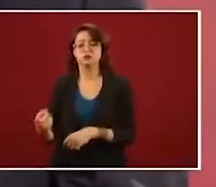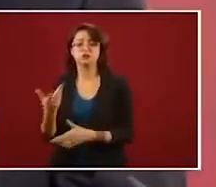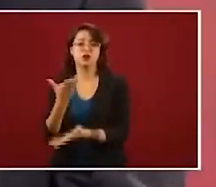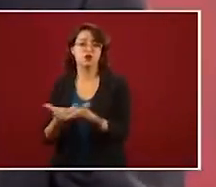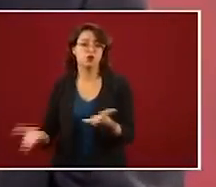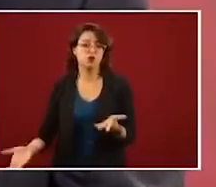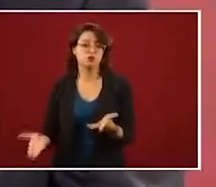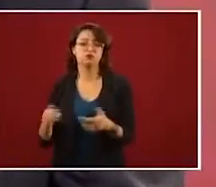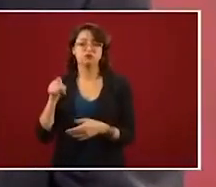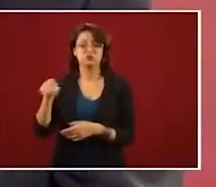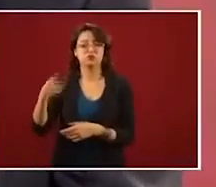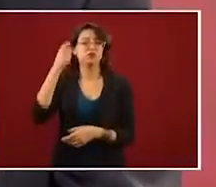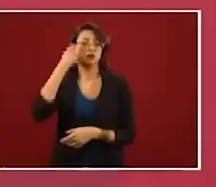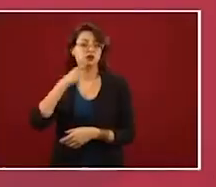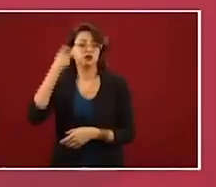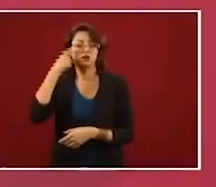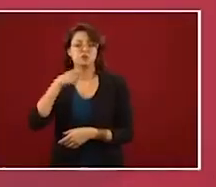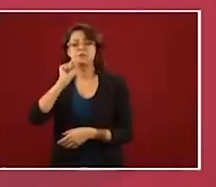Guerrero.